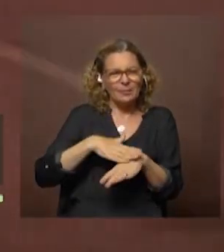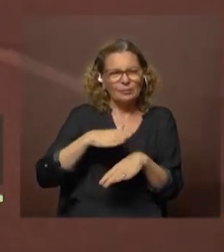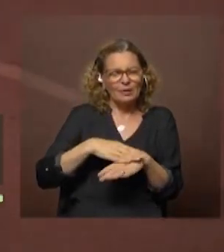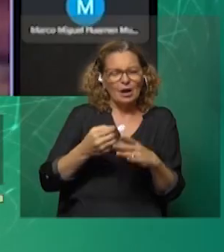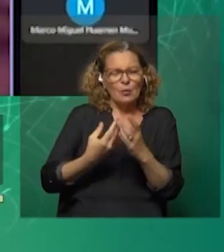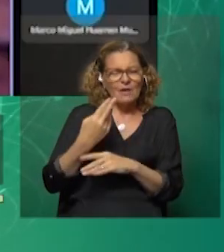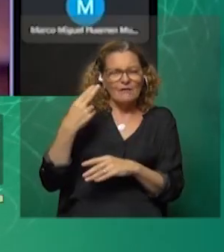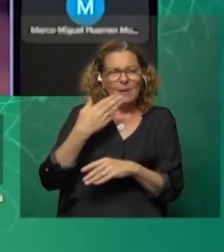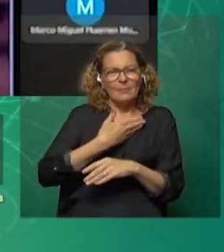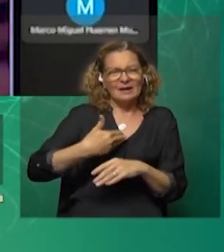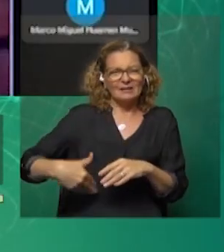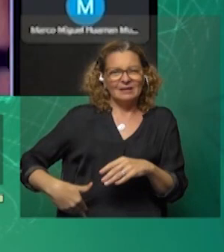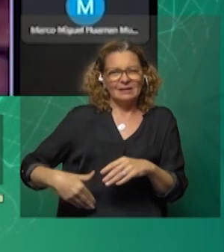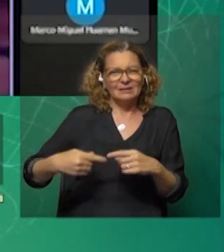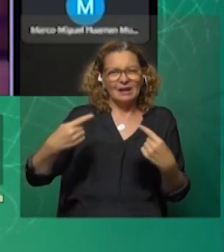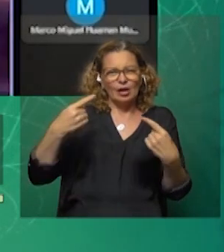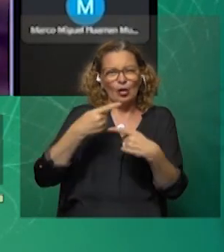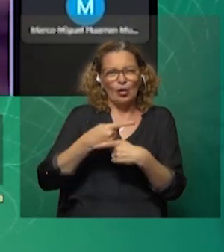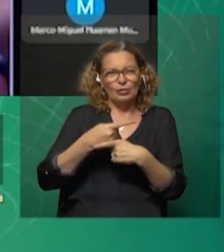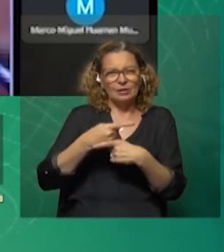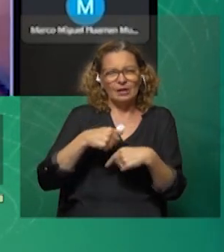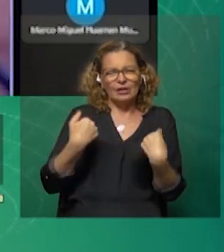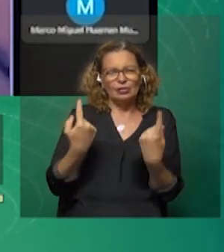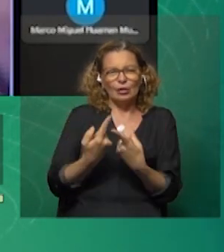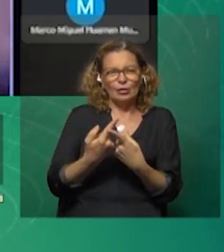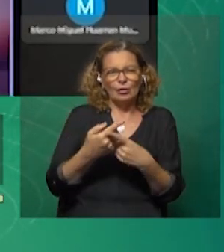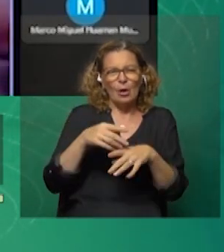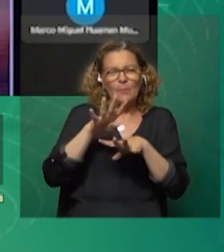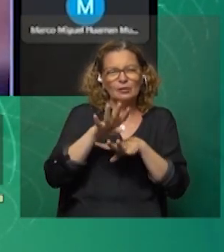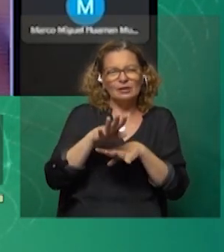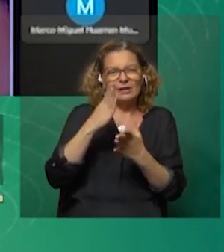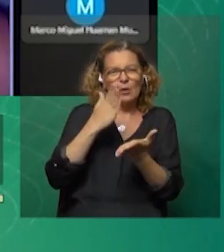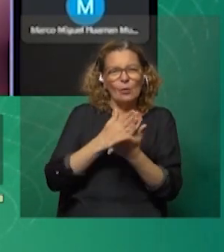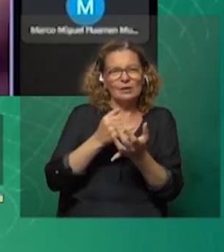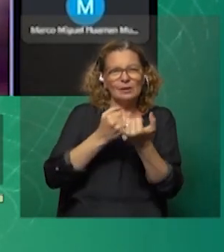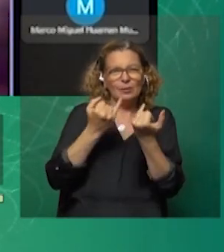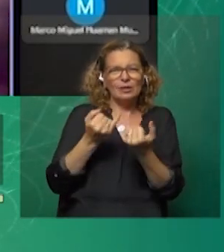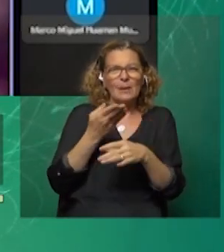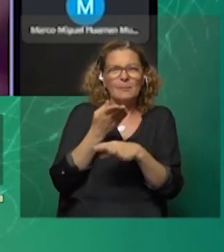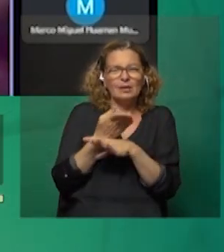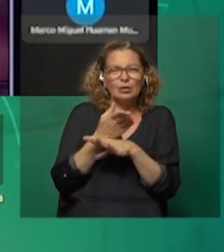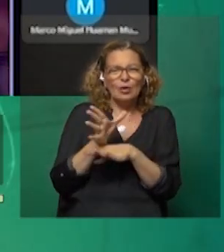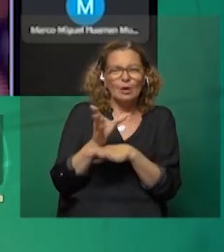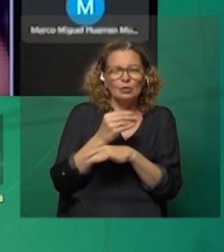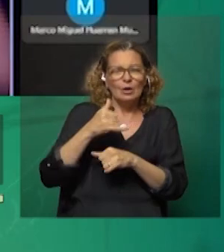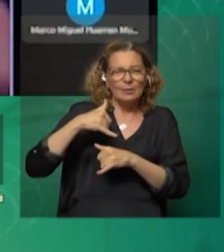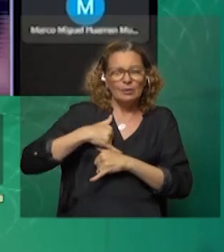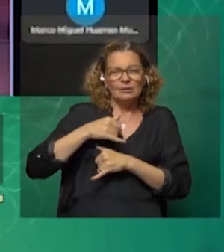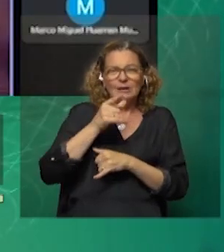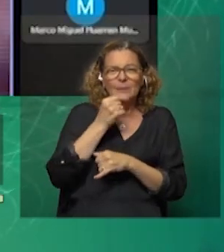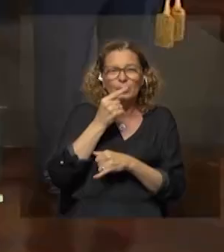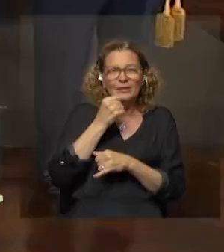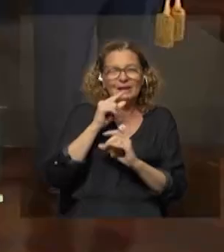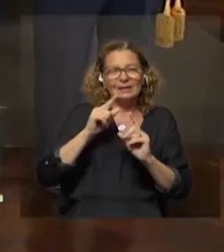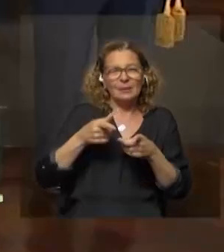a la nueva jefa de estado del fero que a sus compatriotas en las protestas de los últimos días y exhortó a las fuerzas armadas y a la Policía Nacional